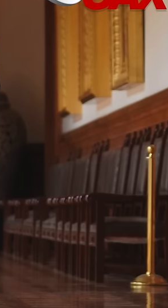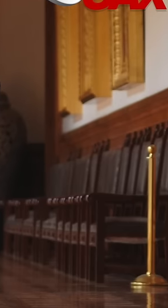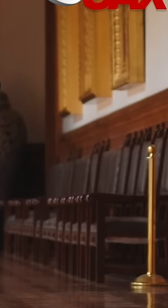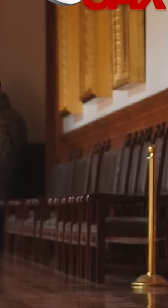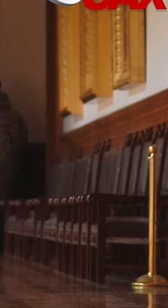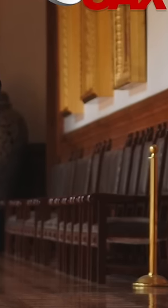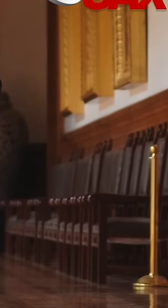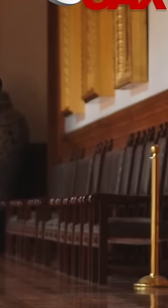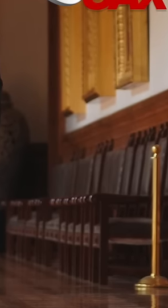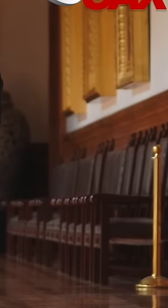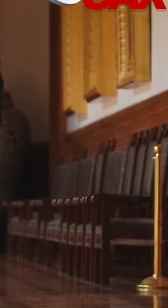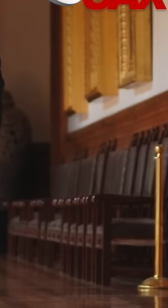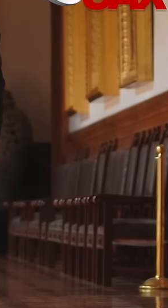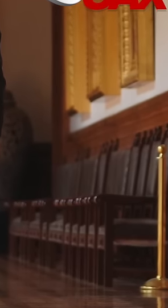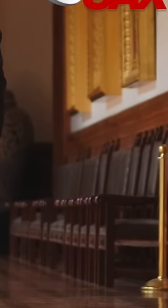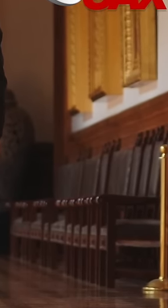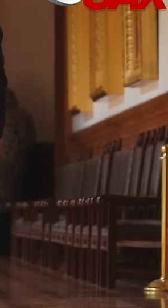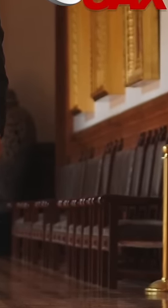A ver, ponlo.